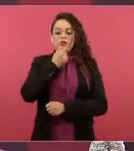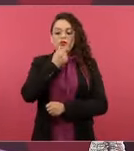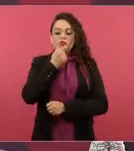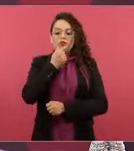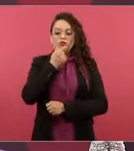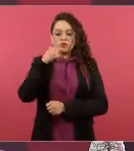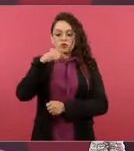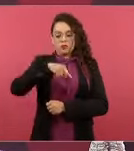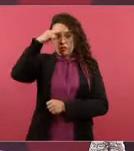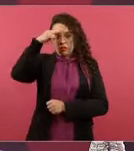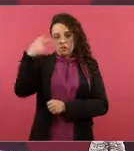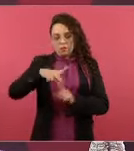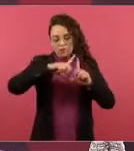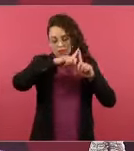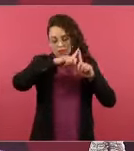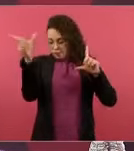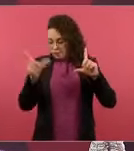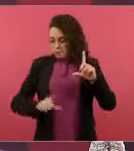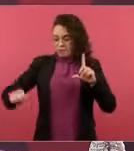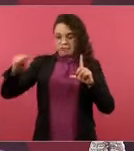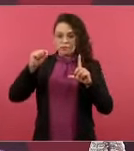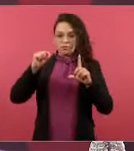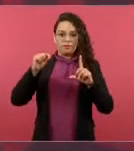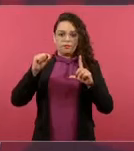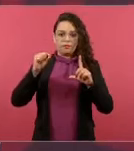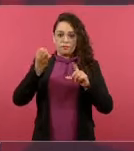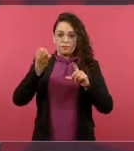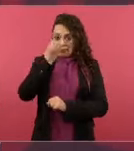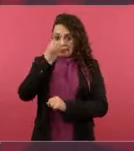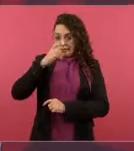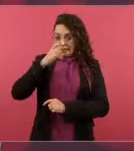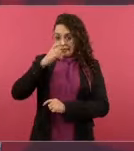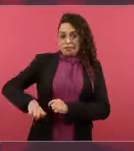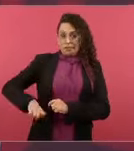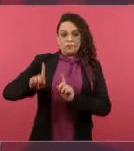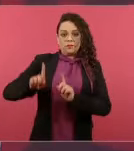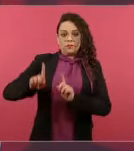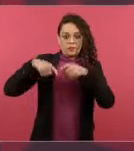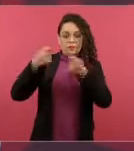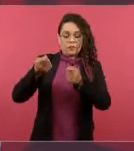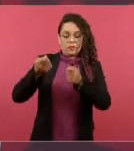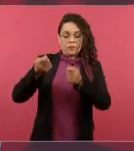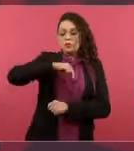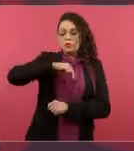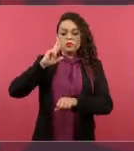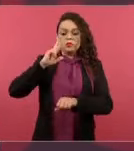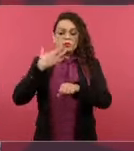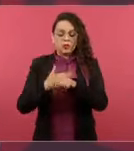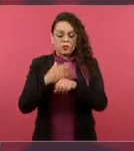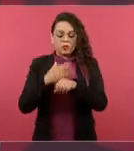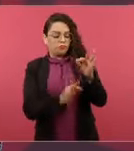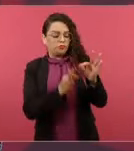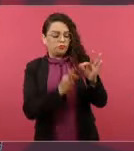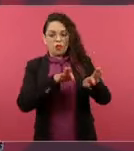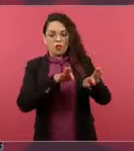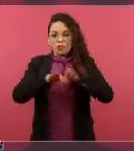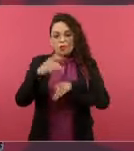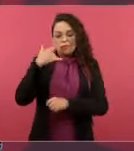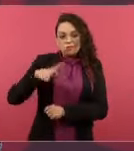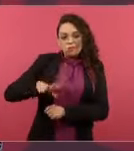del país. Estamos cumpliendo con nuestra labor, con nuestra responsabilidad. Ya están los libros